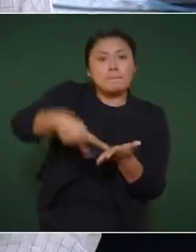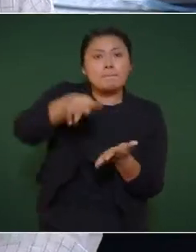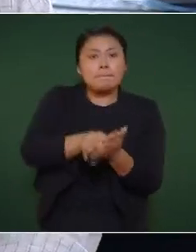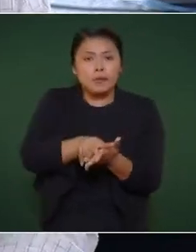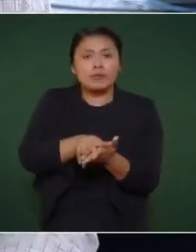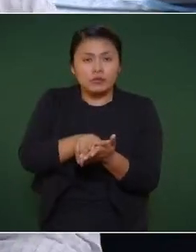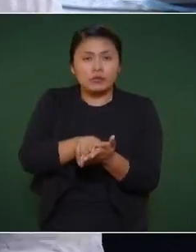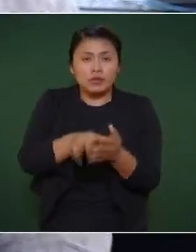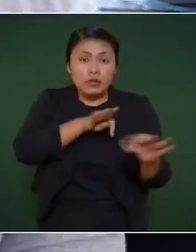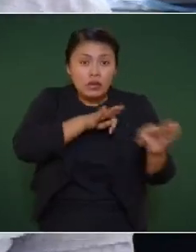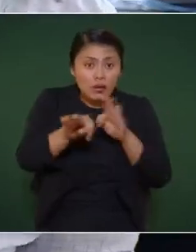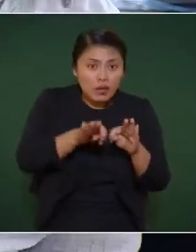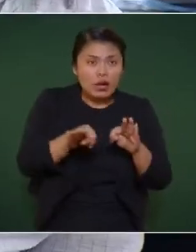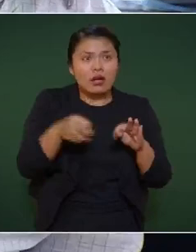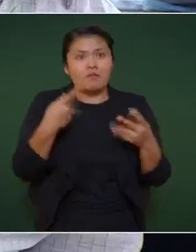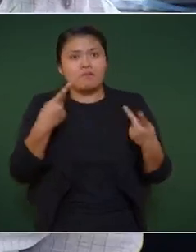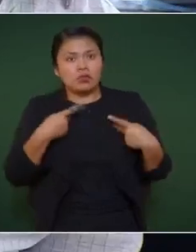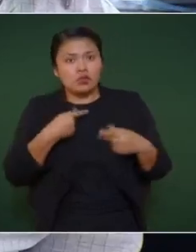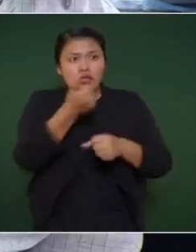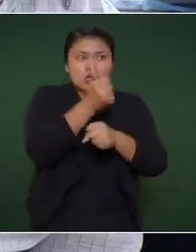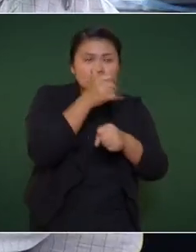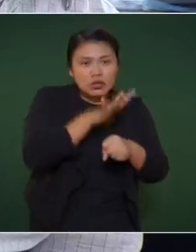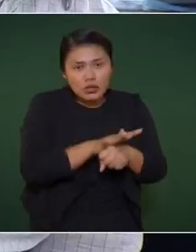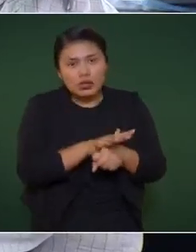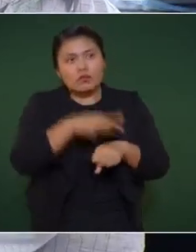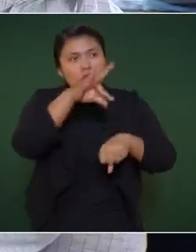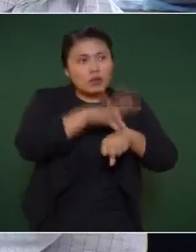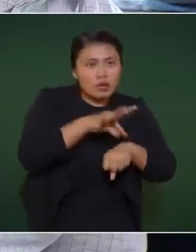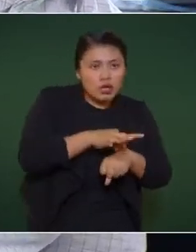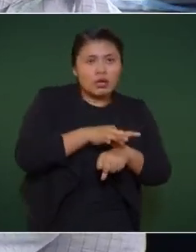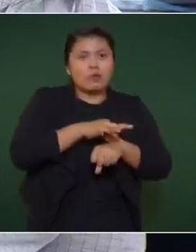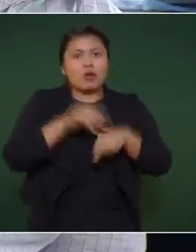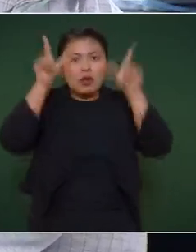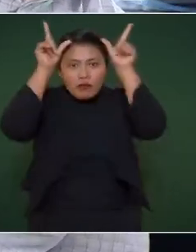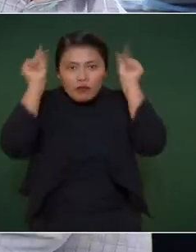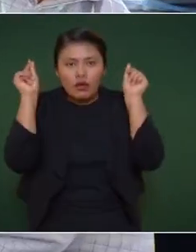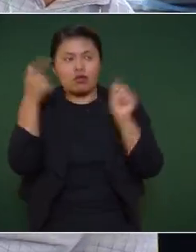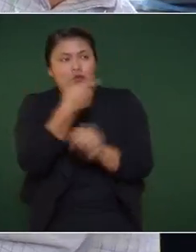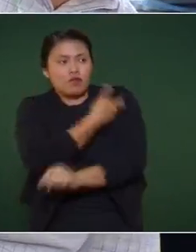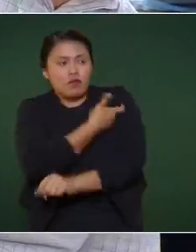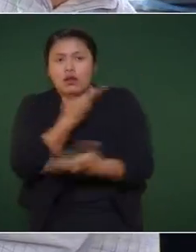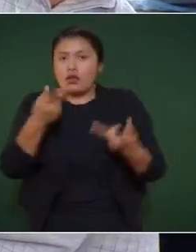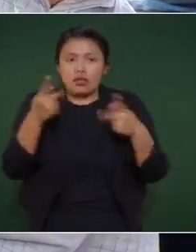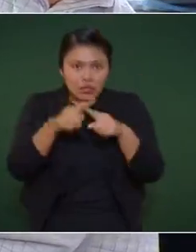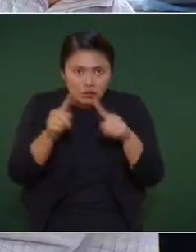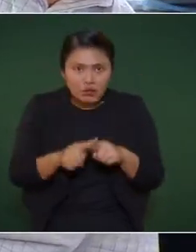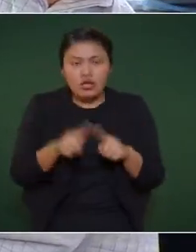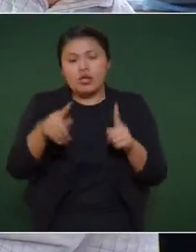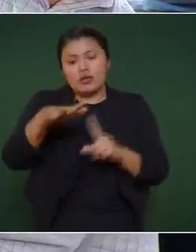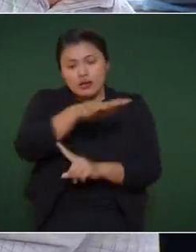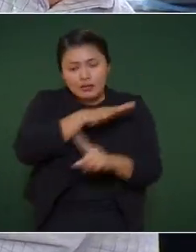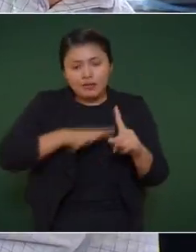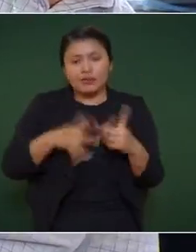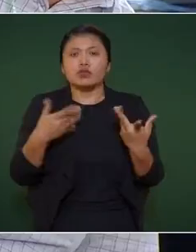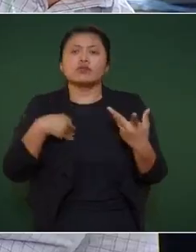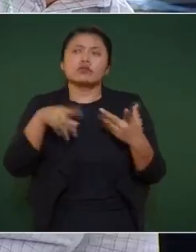trabajadores administrativos, médicos, enfermeras y el área de vectores, para que nos pueda dar un amplio panorama en